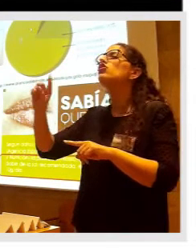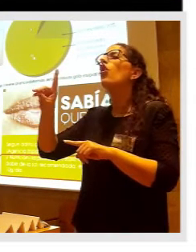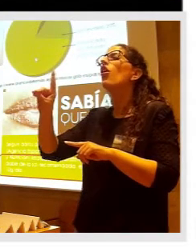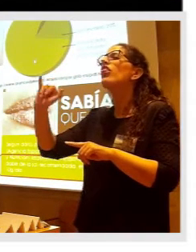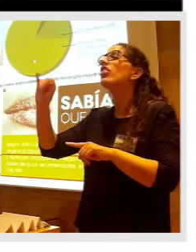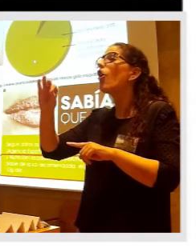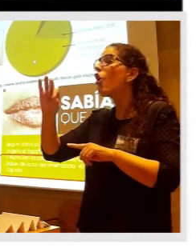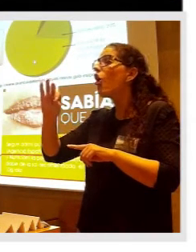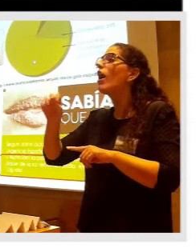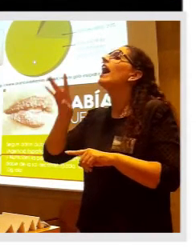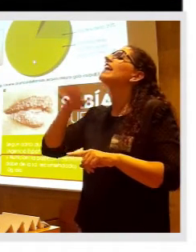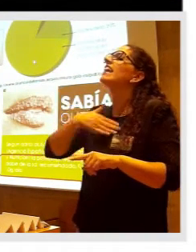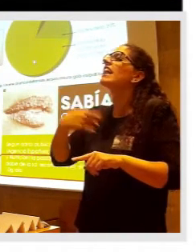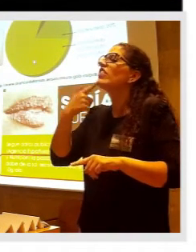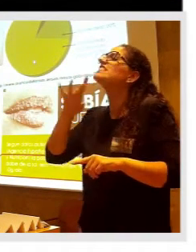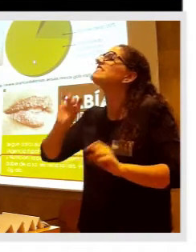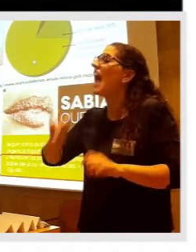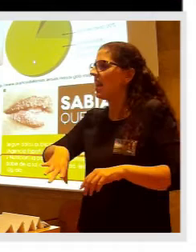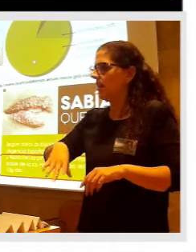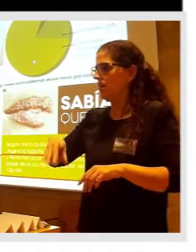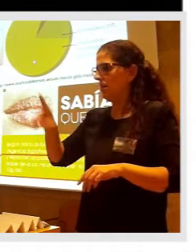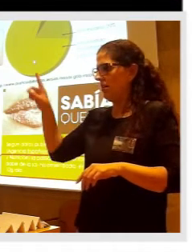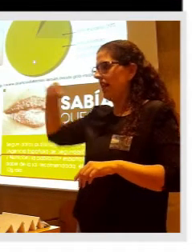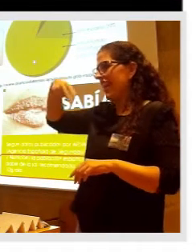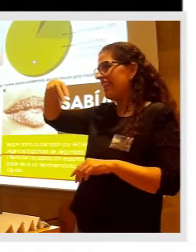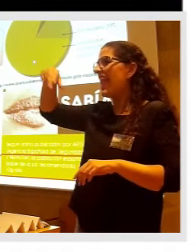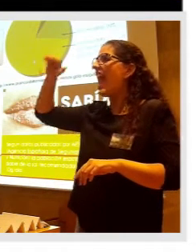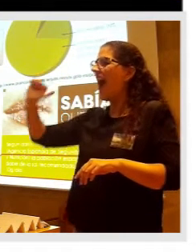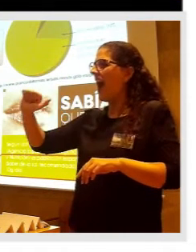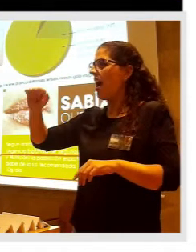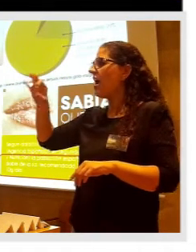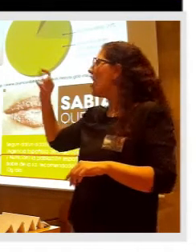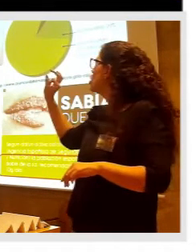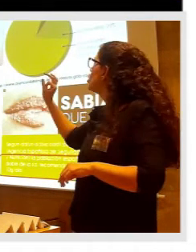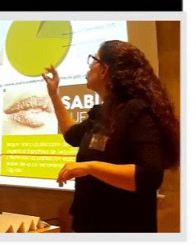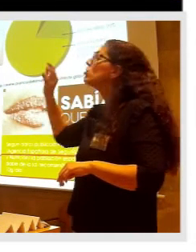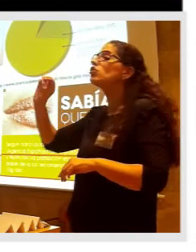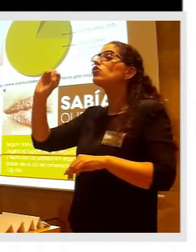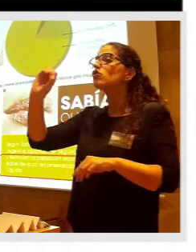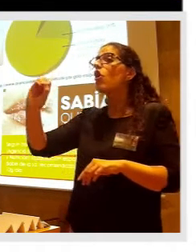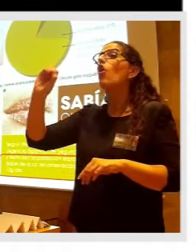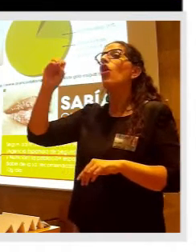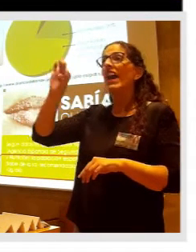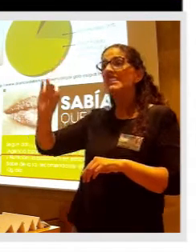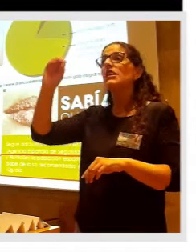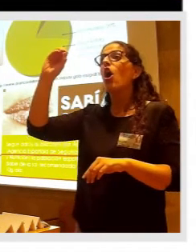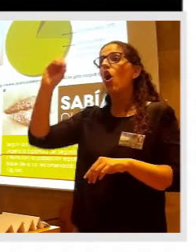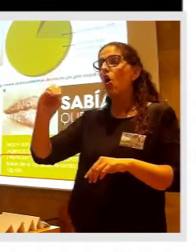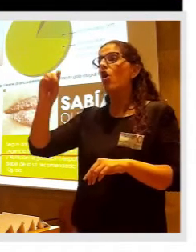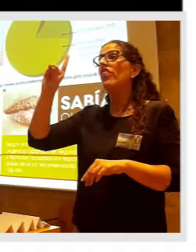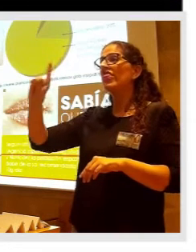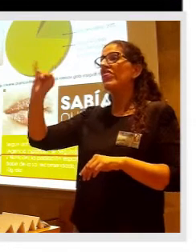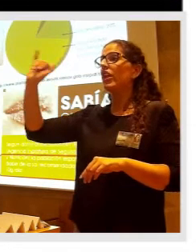tarta no es la sal que echamos al cocinar, sino la sal que ya viene en los alimentos, latas,